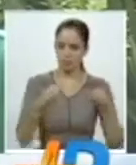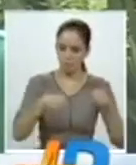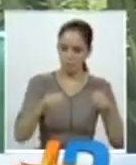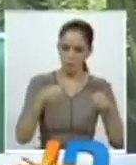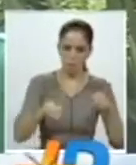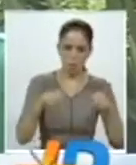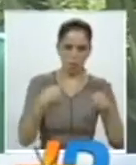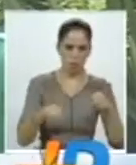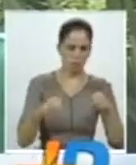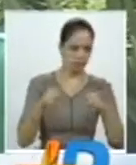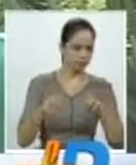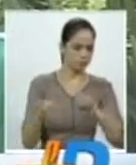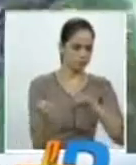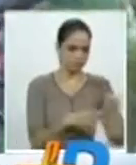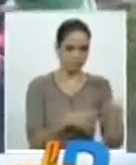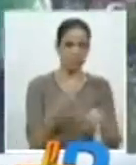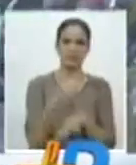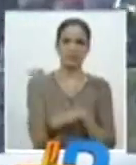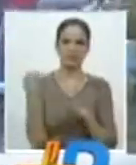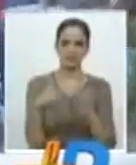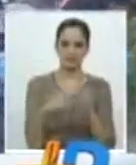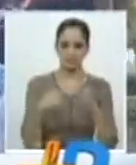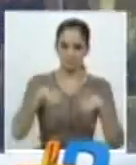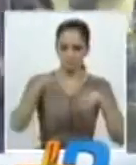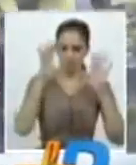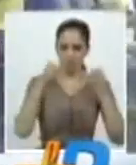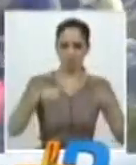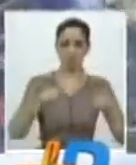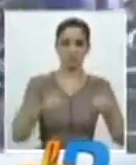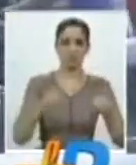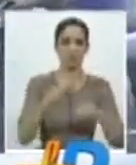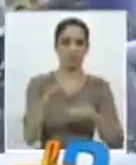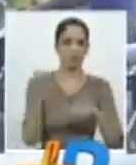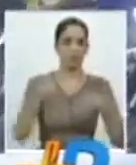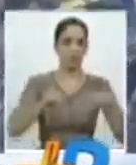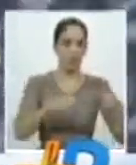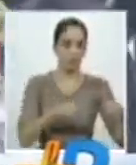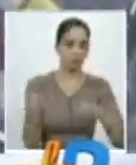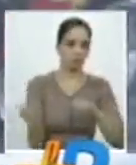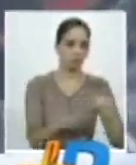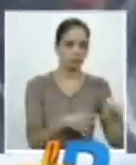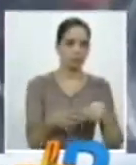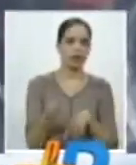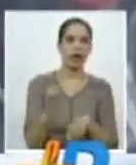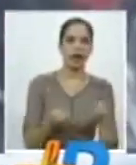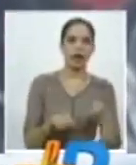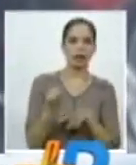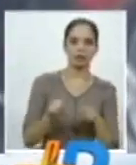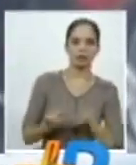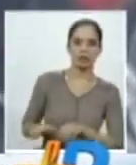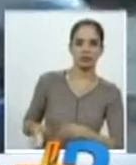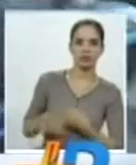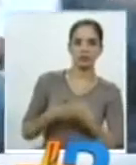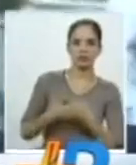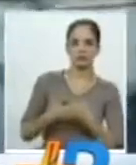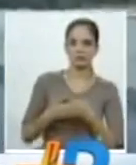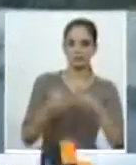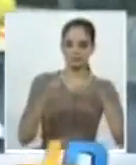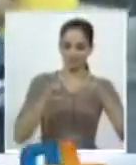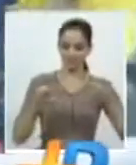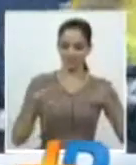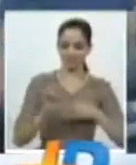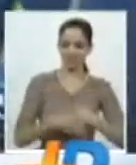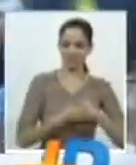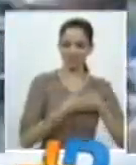metropolitana 360 motos inmovilizadas. En estas imágenes se puede ver cómo varios motociclistas taparon las placas de sus motos. Sin embargo, en